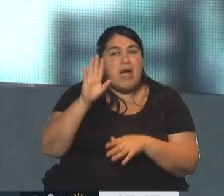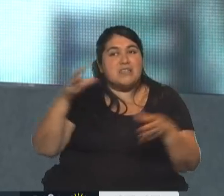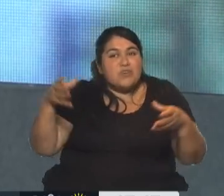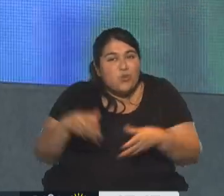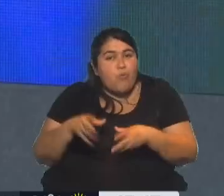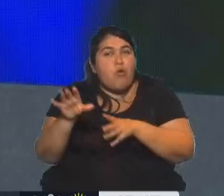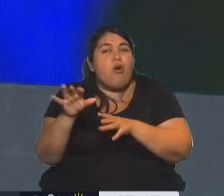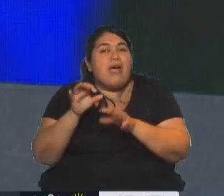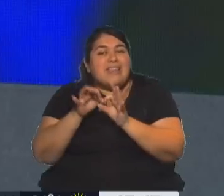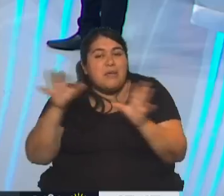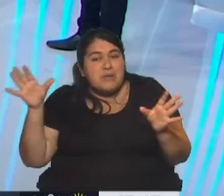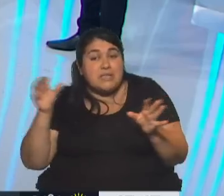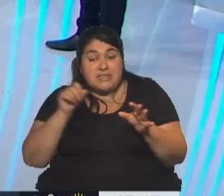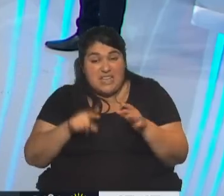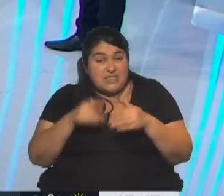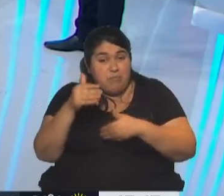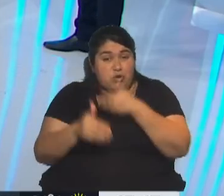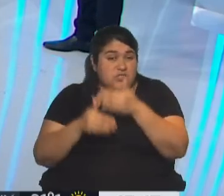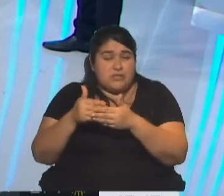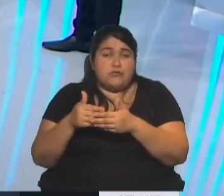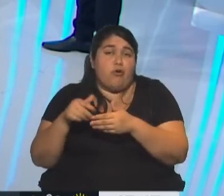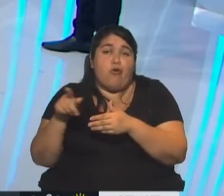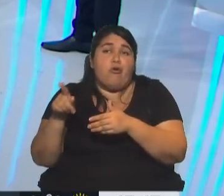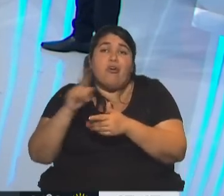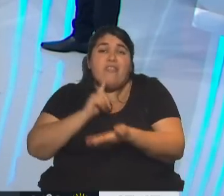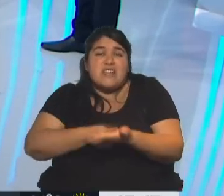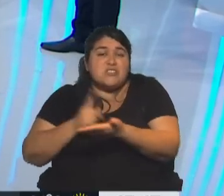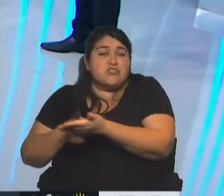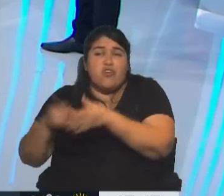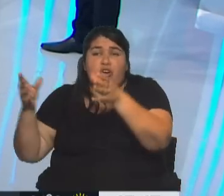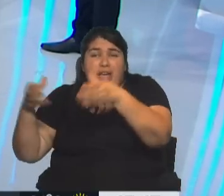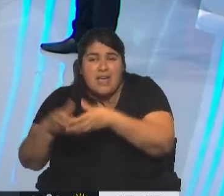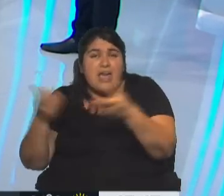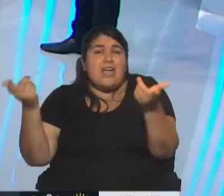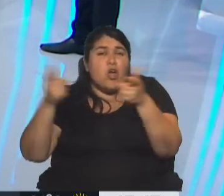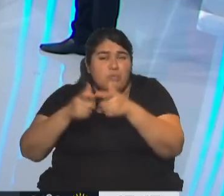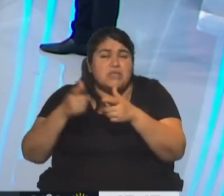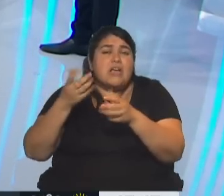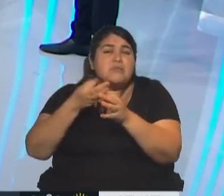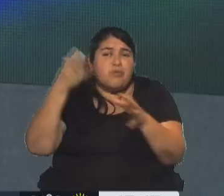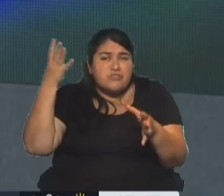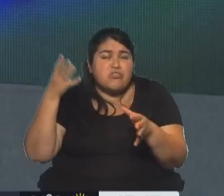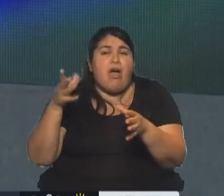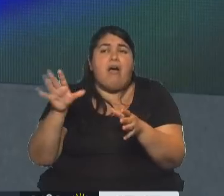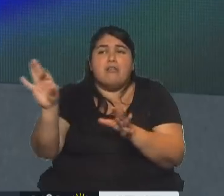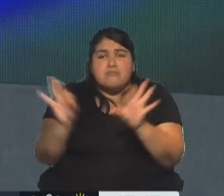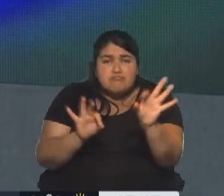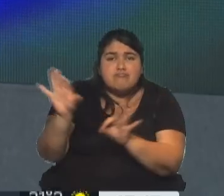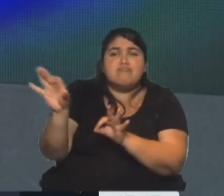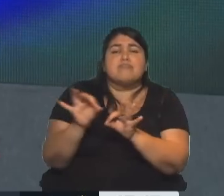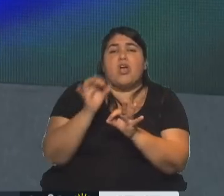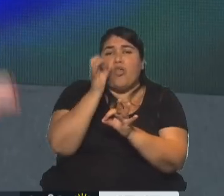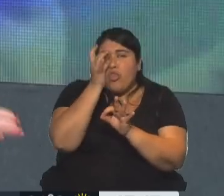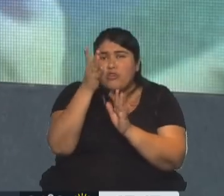quienes la redacten, es que fue un proceso que se hizo entre partidos, ¿no? Esto que explicaba, existe el comité de expertos que va a sentar 12 bases,